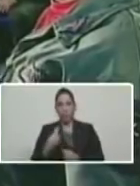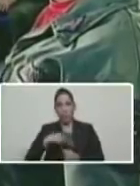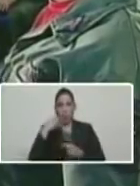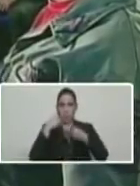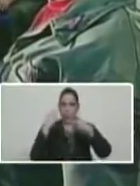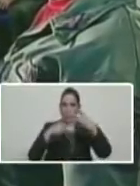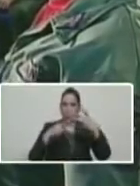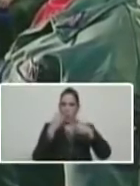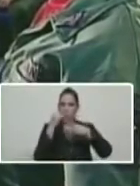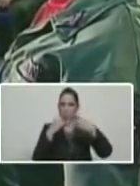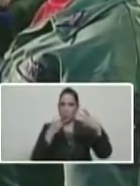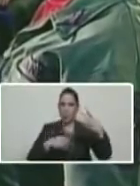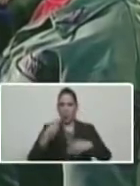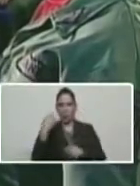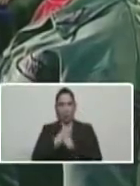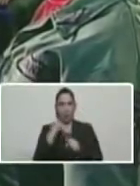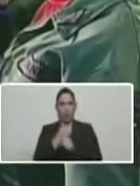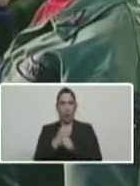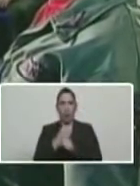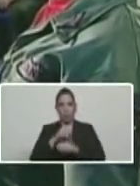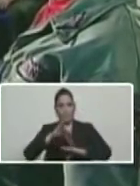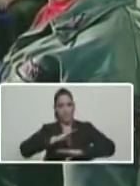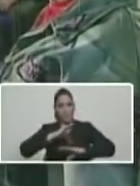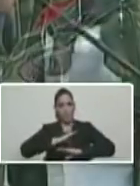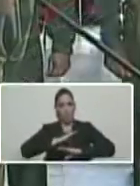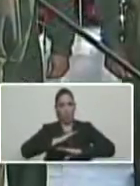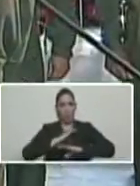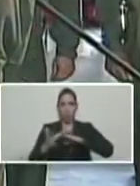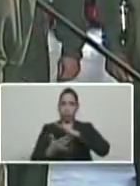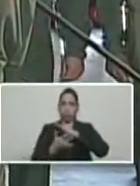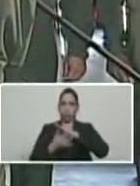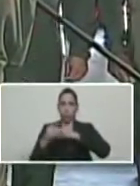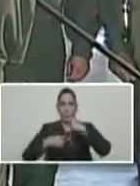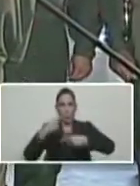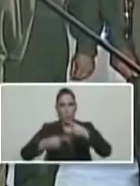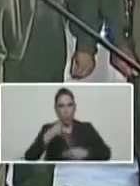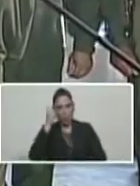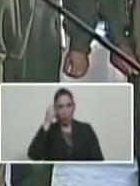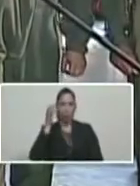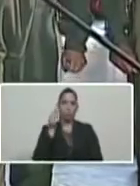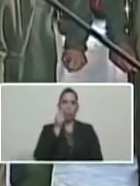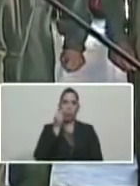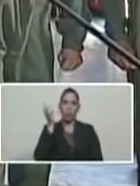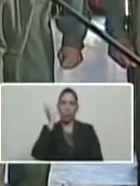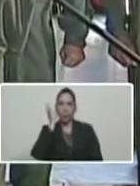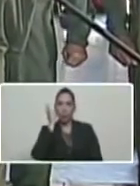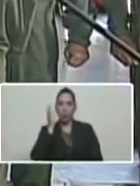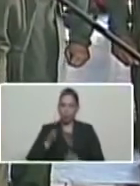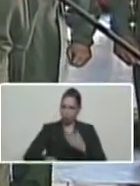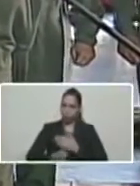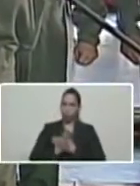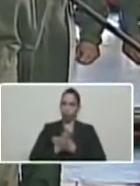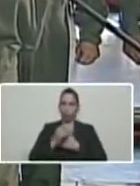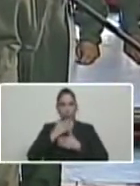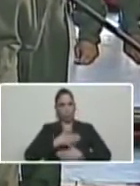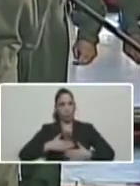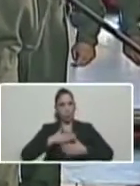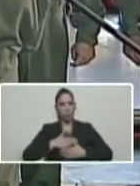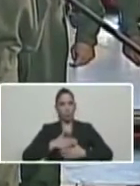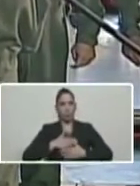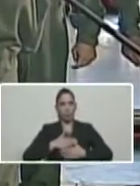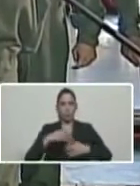de trabajo propios del seno operacional y que son utilizados día a día por mujeres y hombres dignos y virtuosos que con